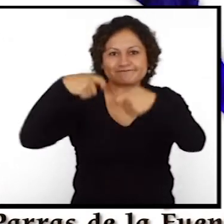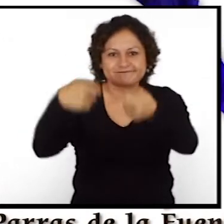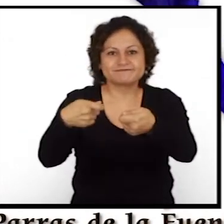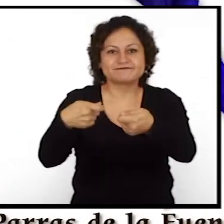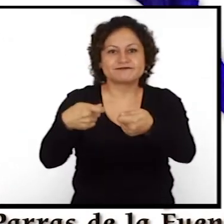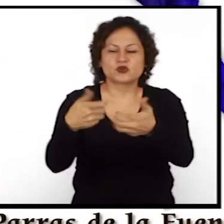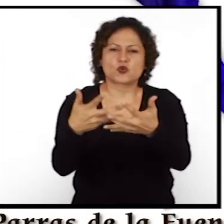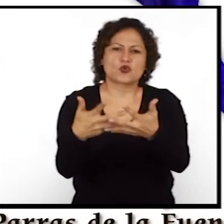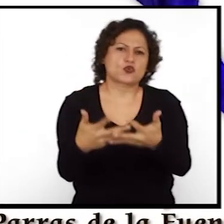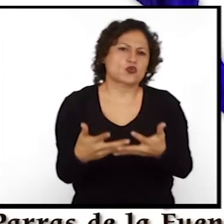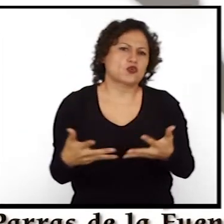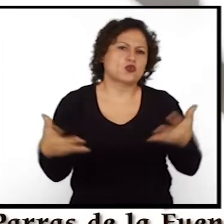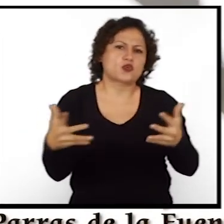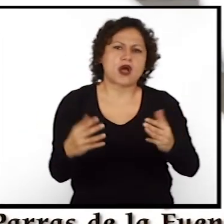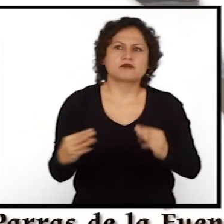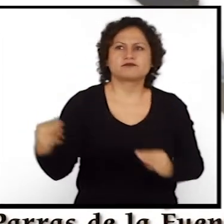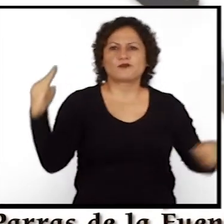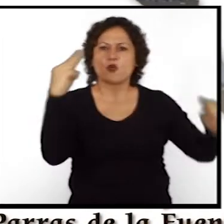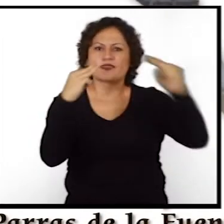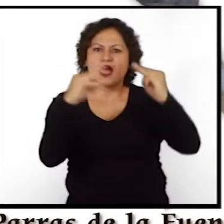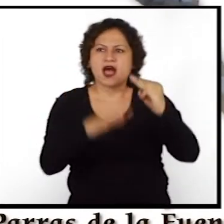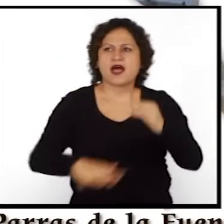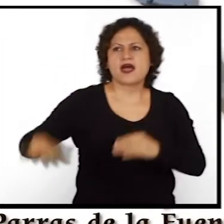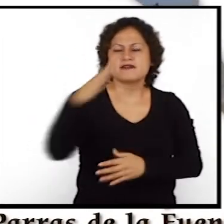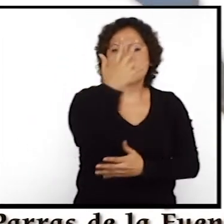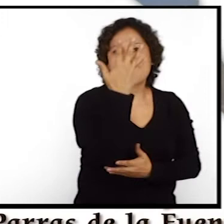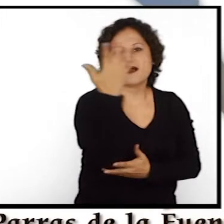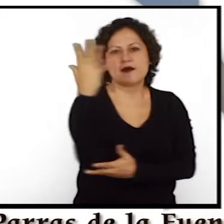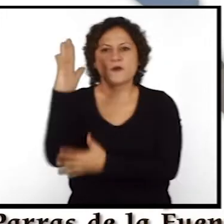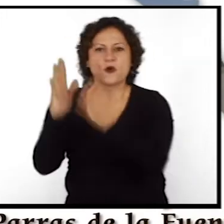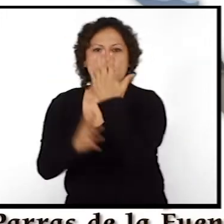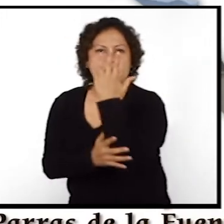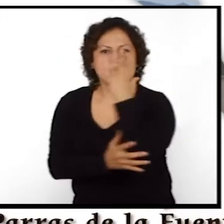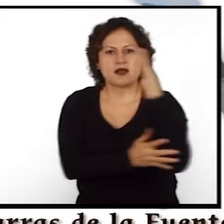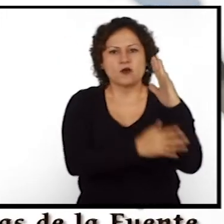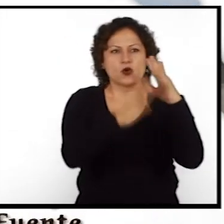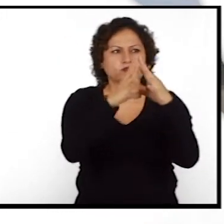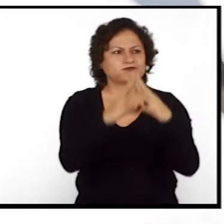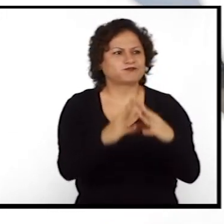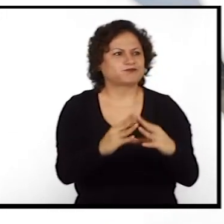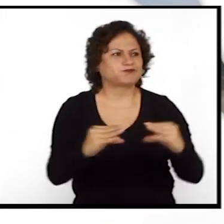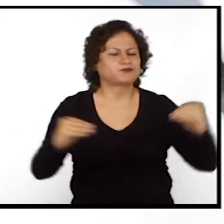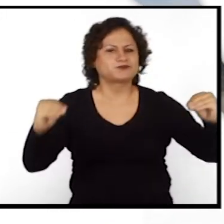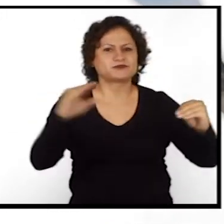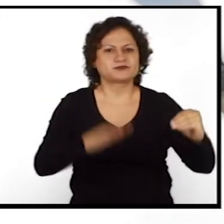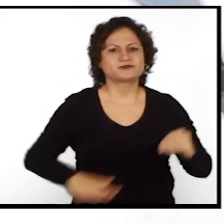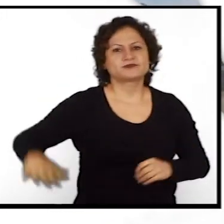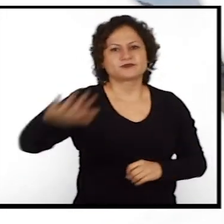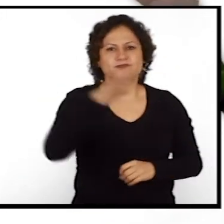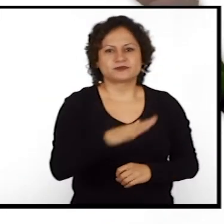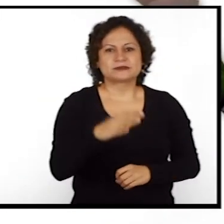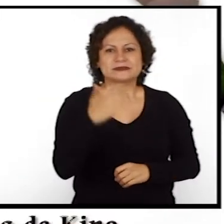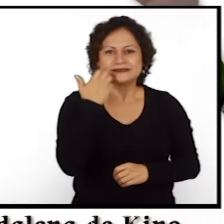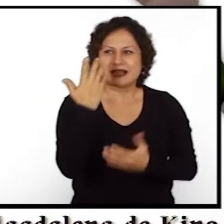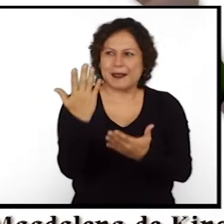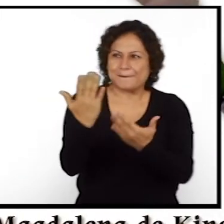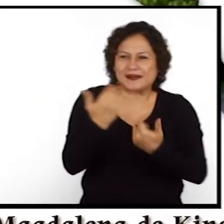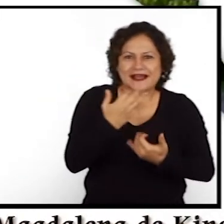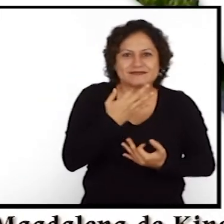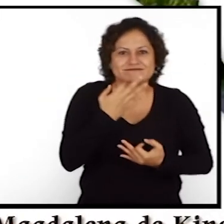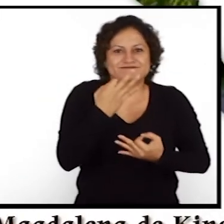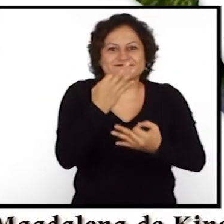tradición. Magnificencia en cada cumbre, montaña y bosque. Inigualables desiertos y valles que gritan